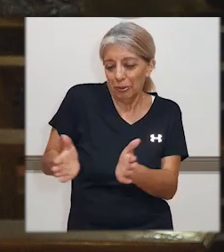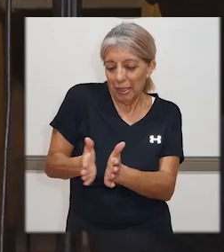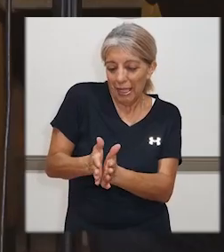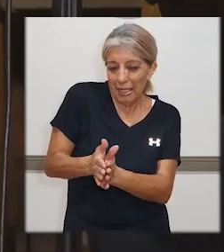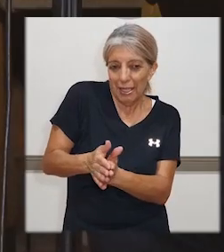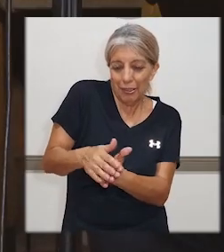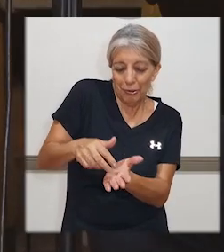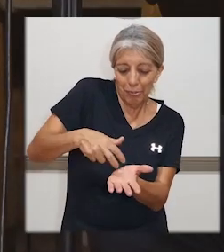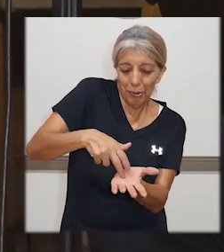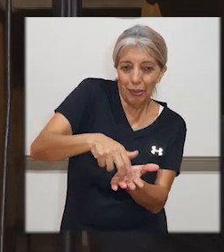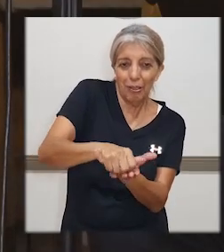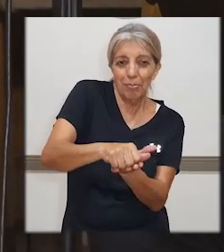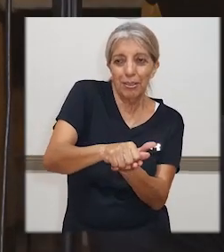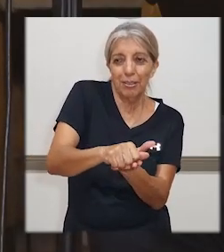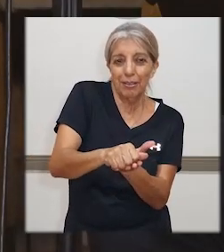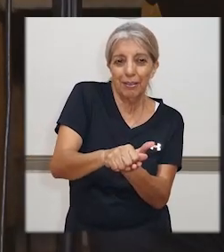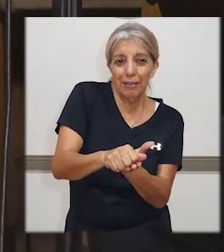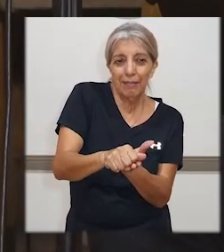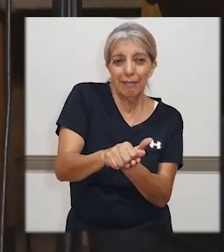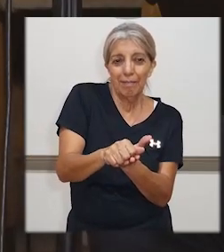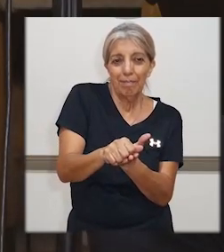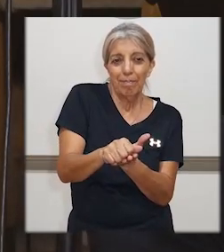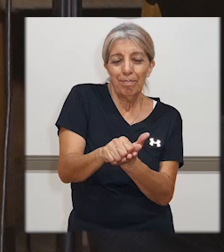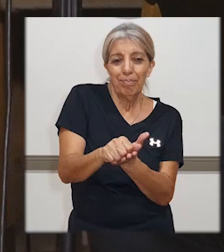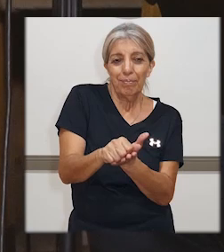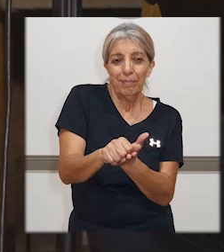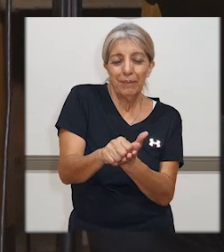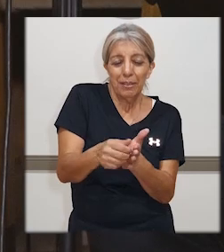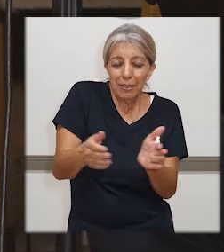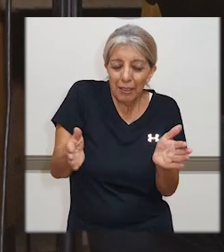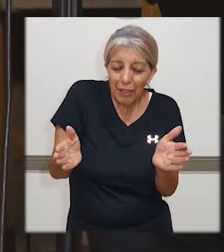contigo. Mi gracia te basta para